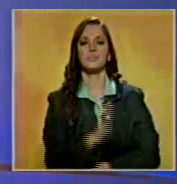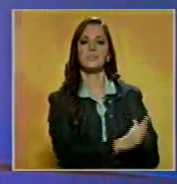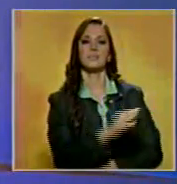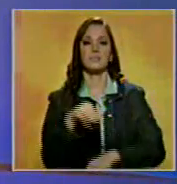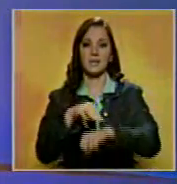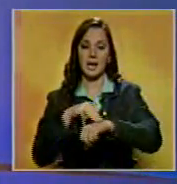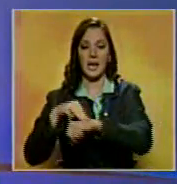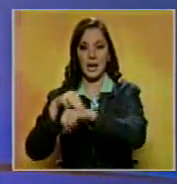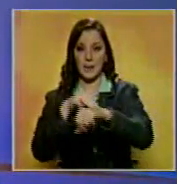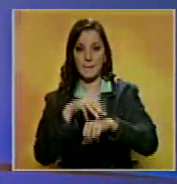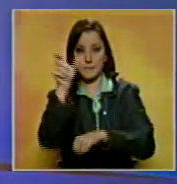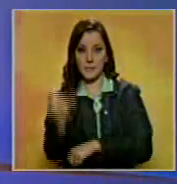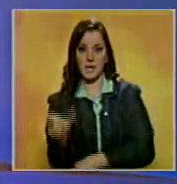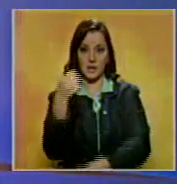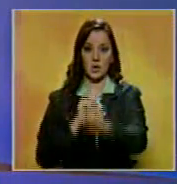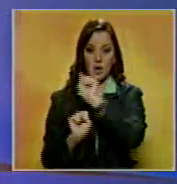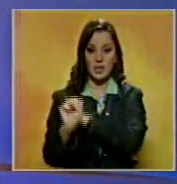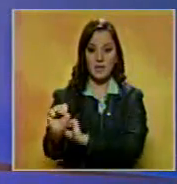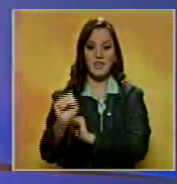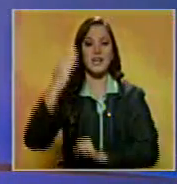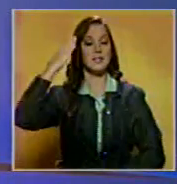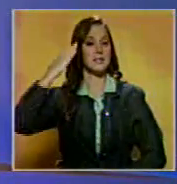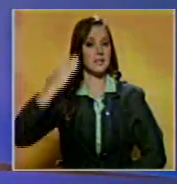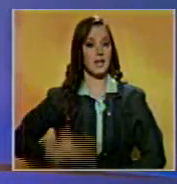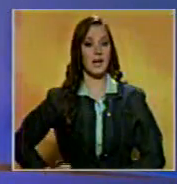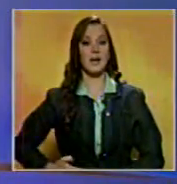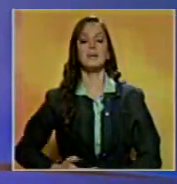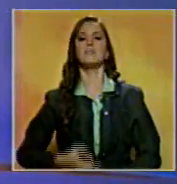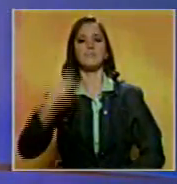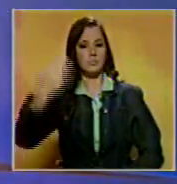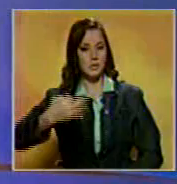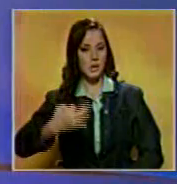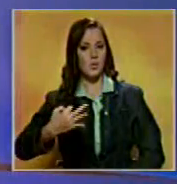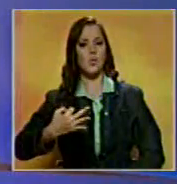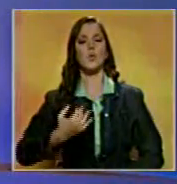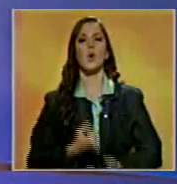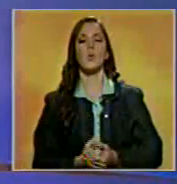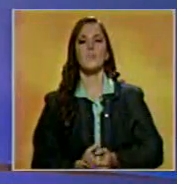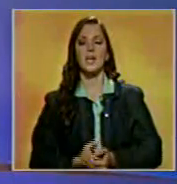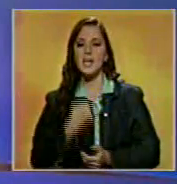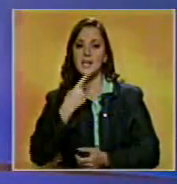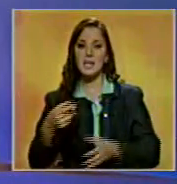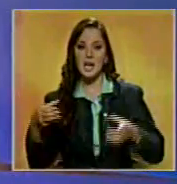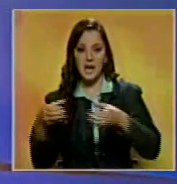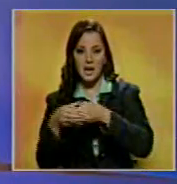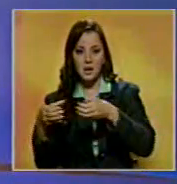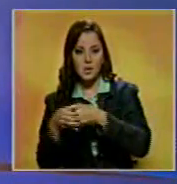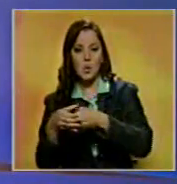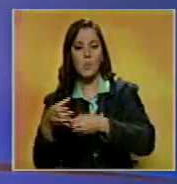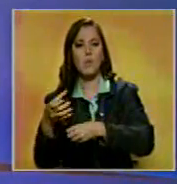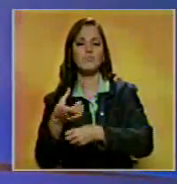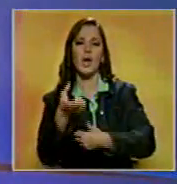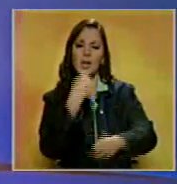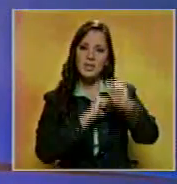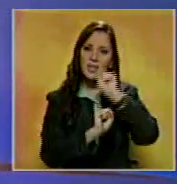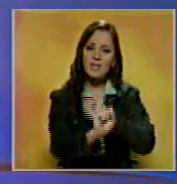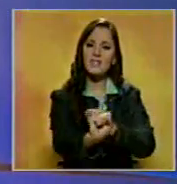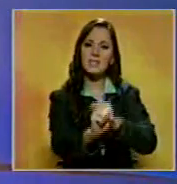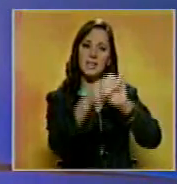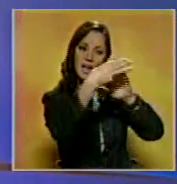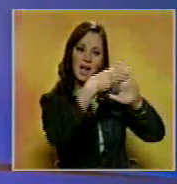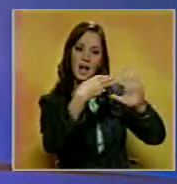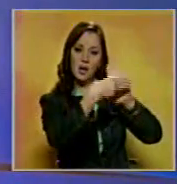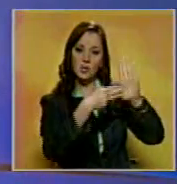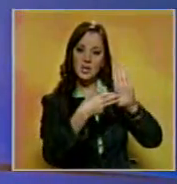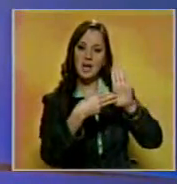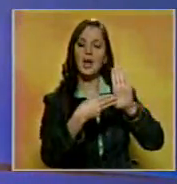El ministro de la Defensa General en Jefe, Vladimir Padrino López, aseguró que las acciones del gobierno nacional en la disputa territorial con Guyana